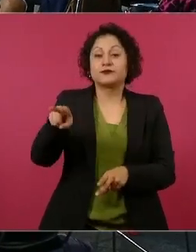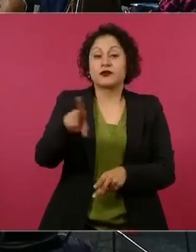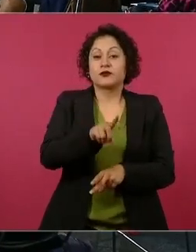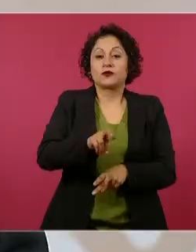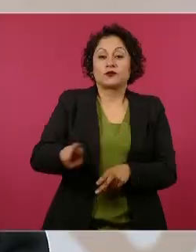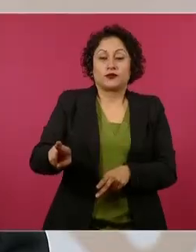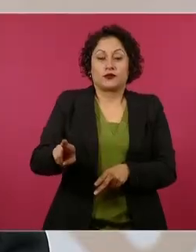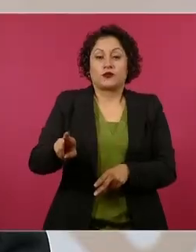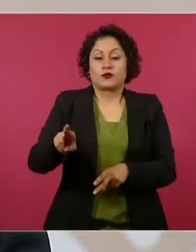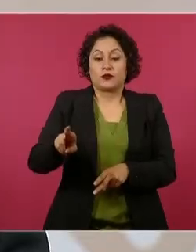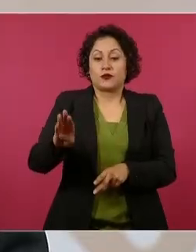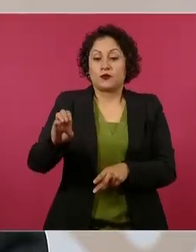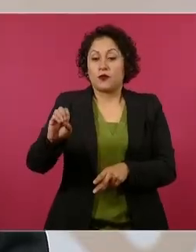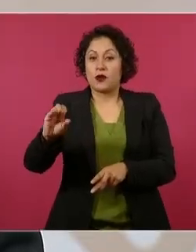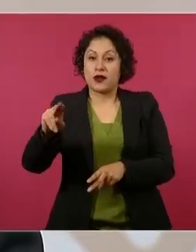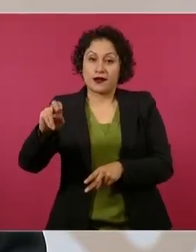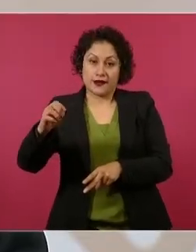Bocanegra,